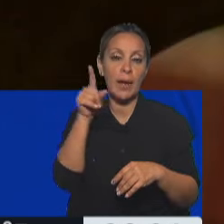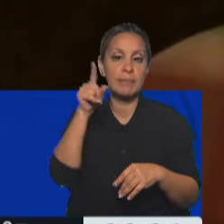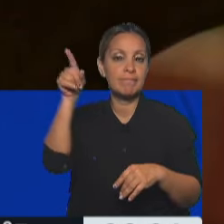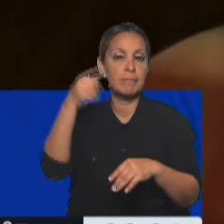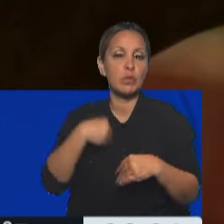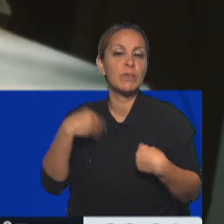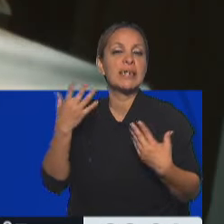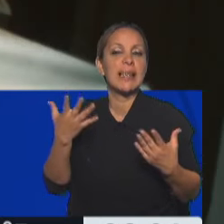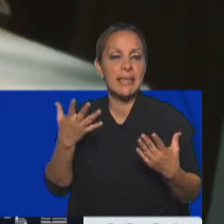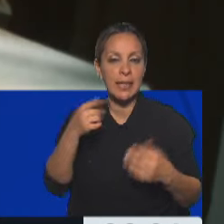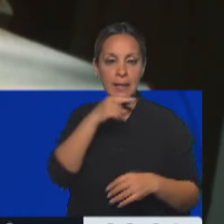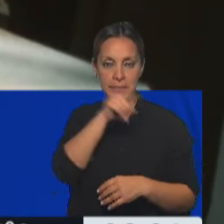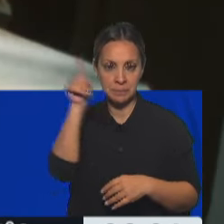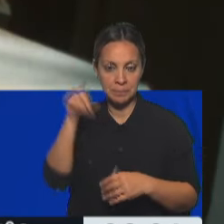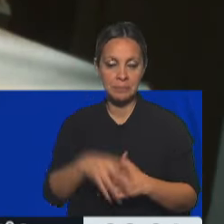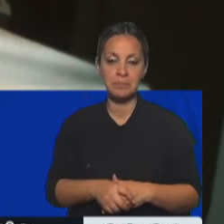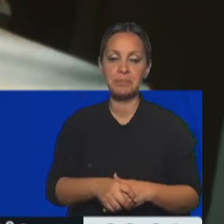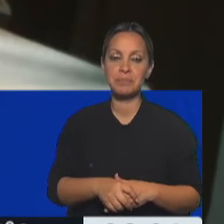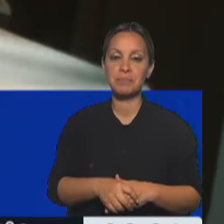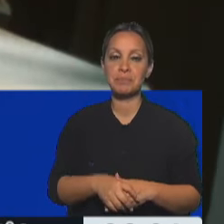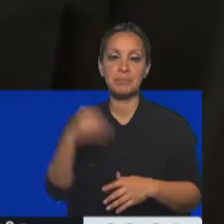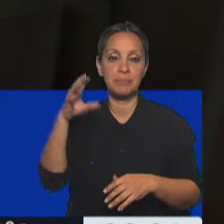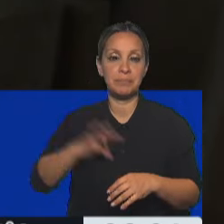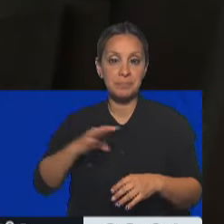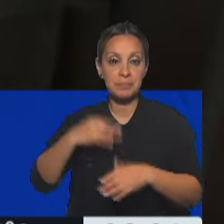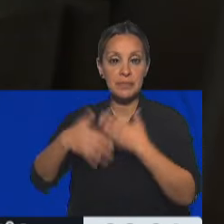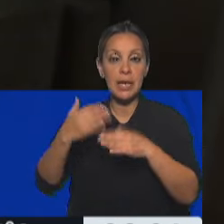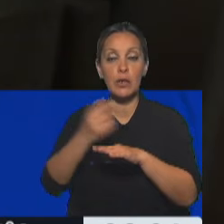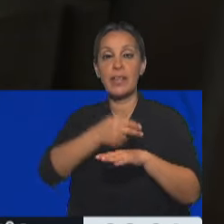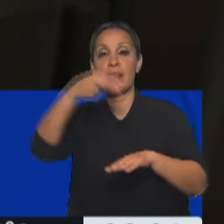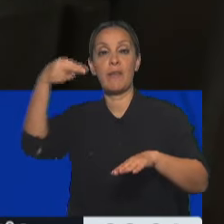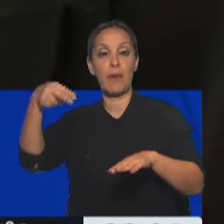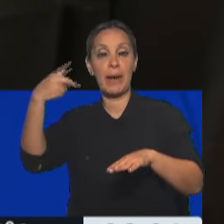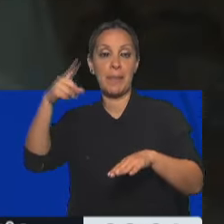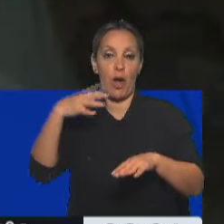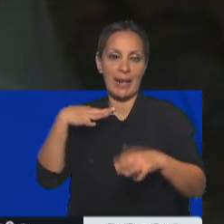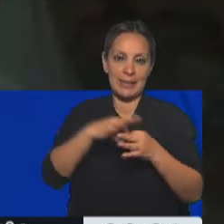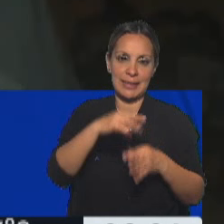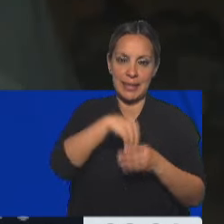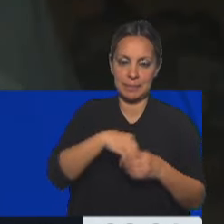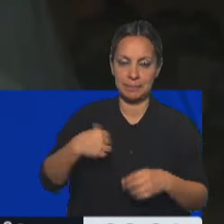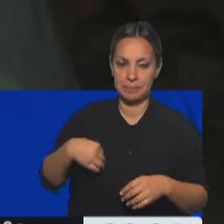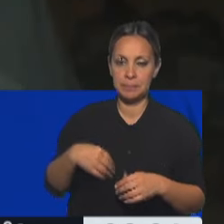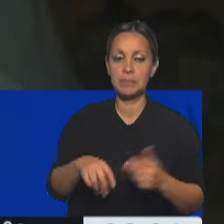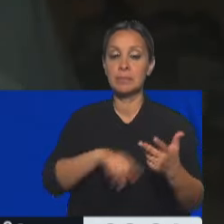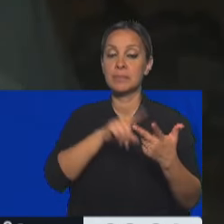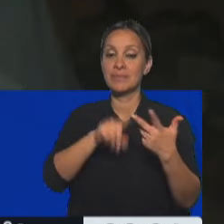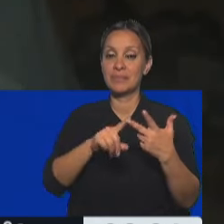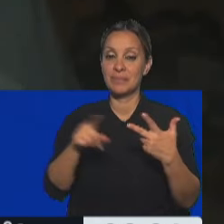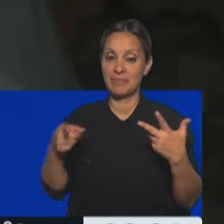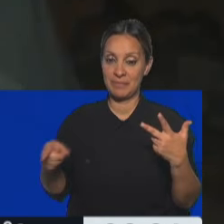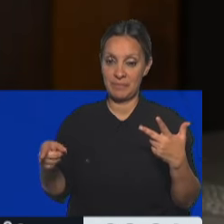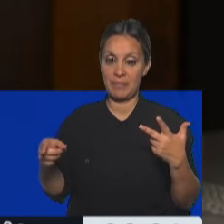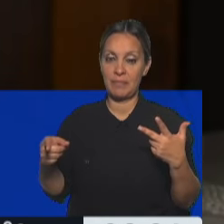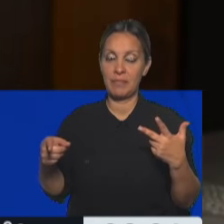Alemania. Un repaso de años muy convulsionados vistos desde afuera por alguien de adentro. Crónicas de una santa errante, tiene, recién la veías en pantalla, ahí